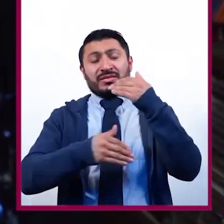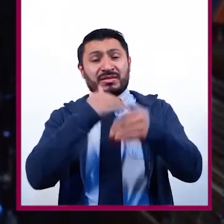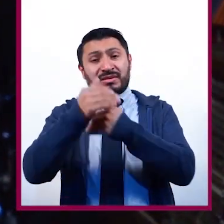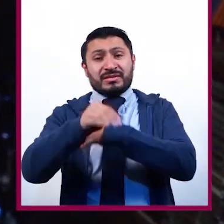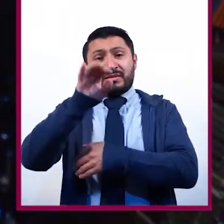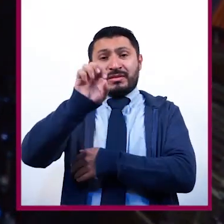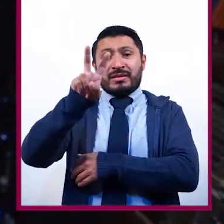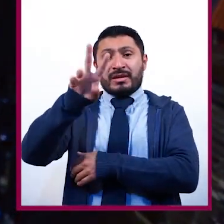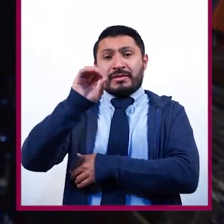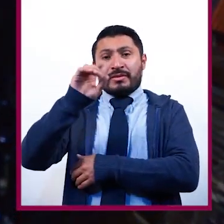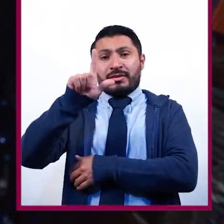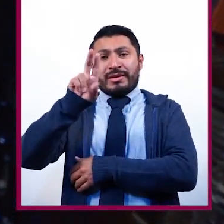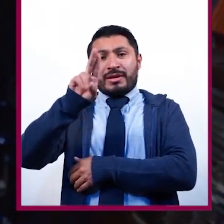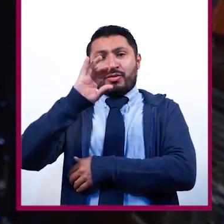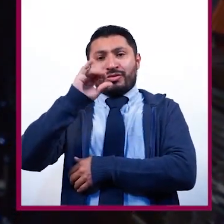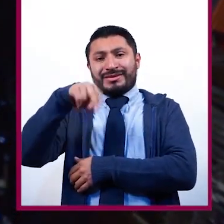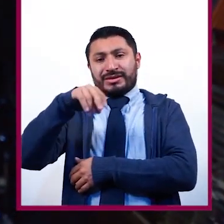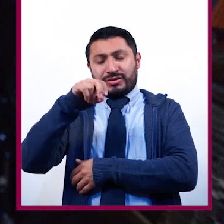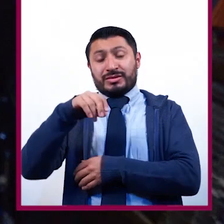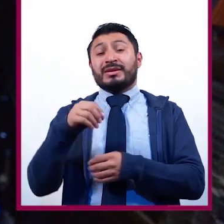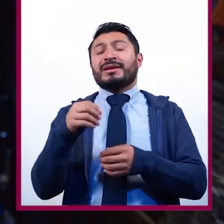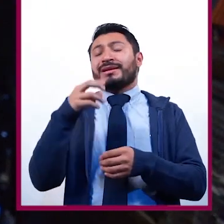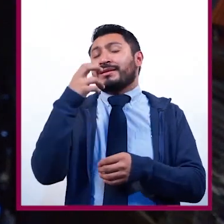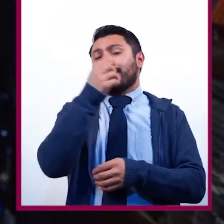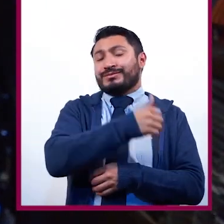que cada especie quiere